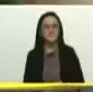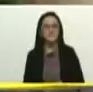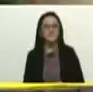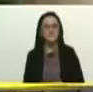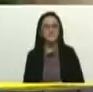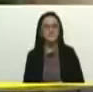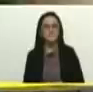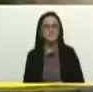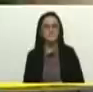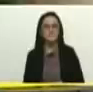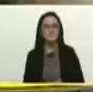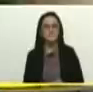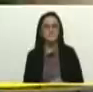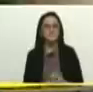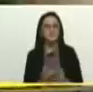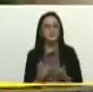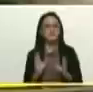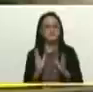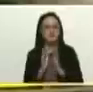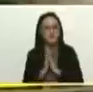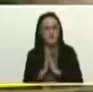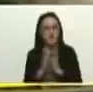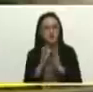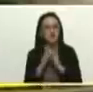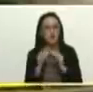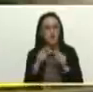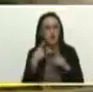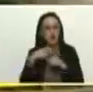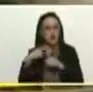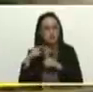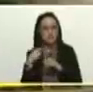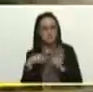toda la institucionalidad que aquí se crea